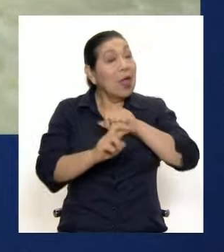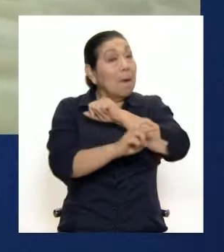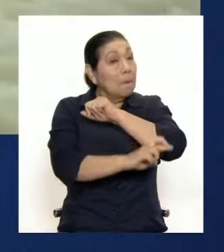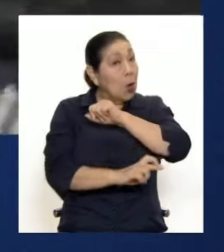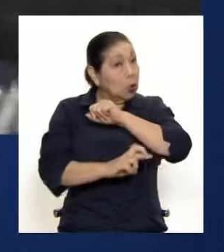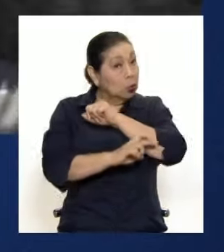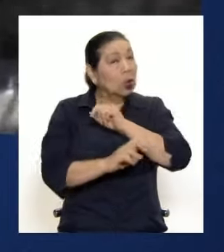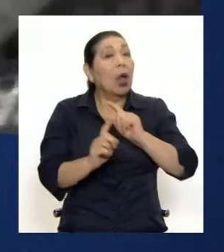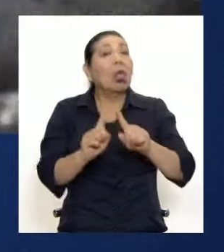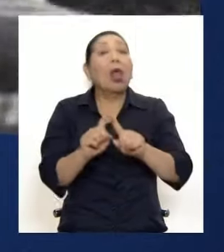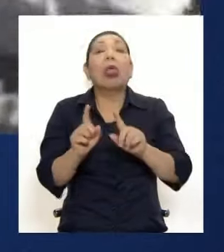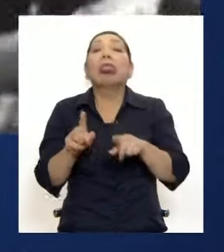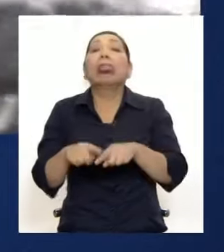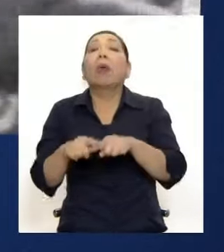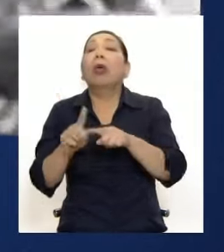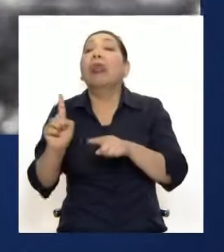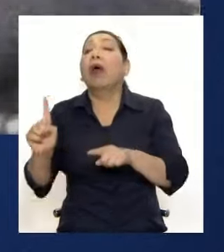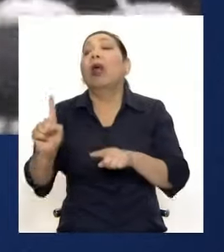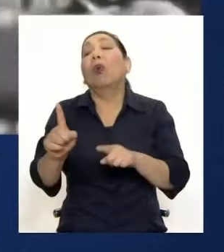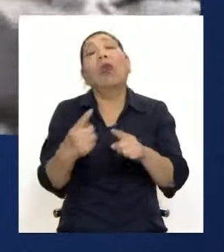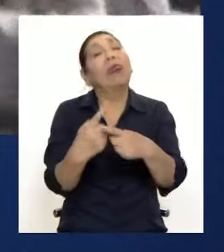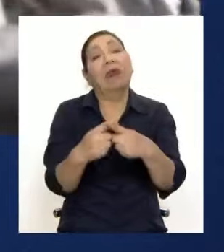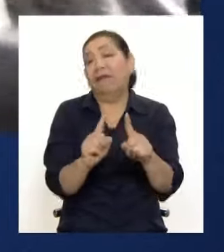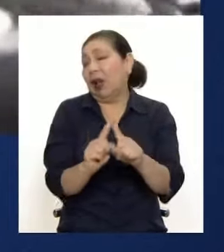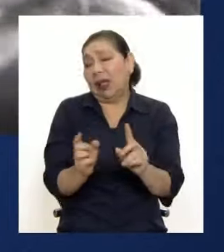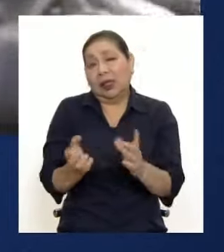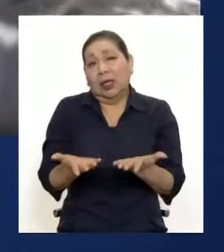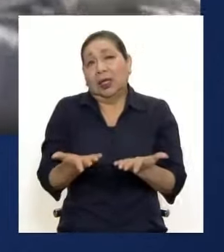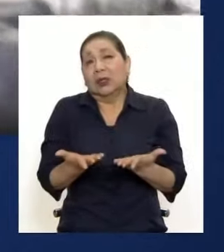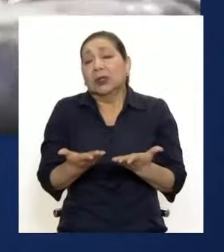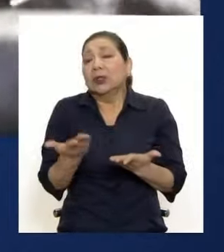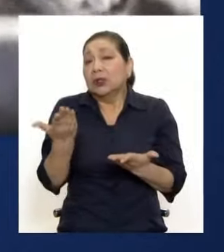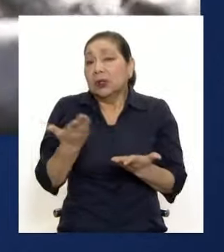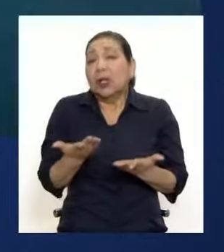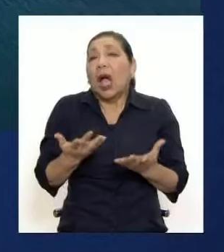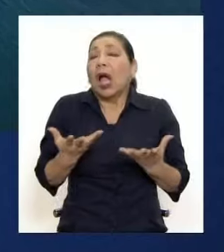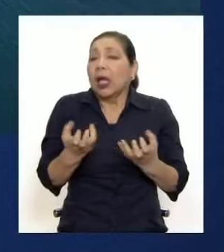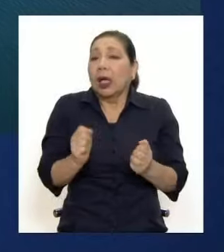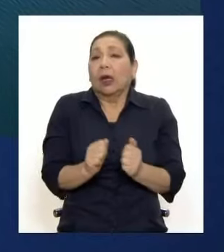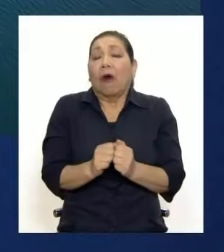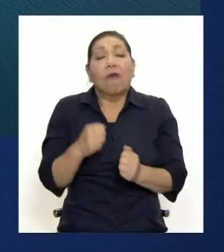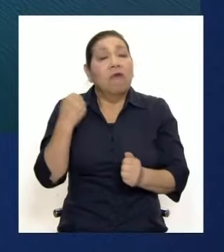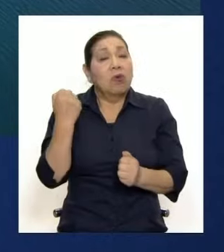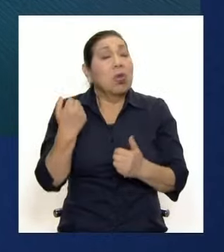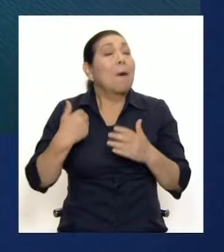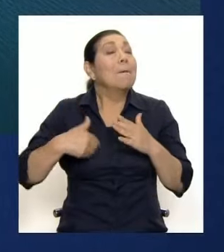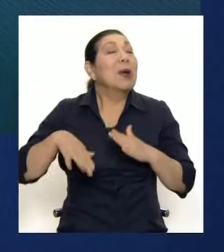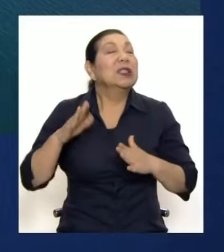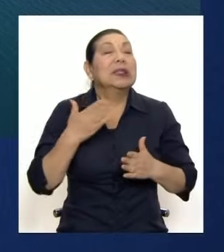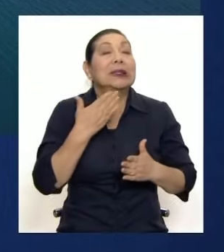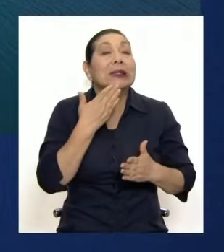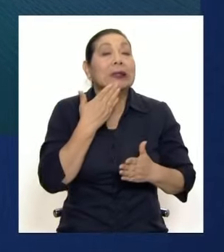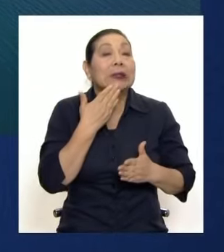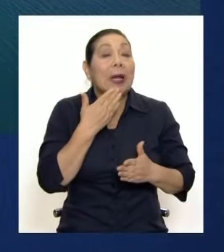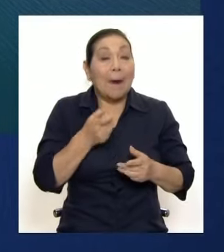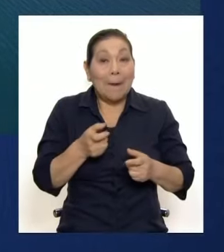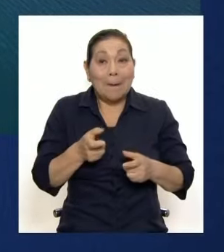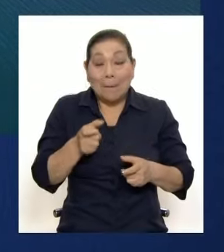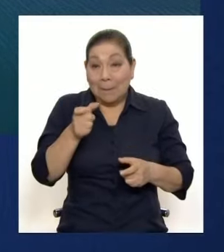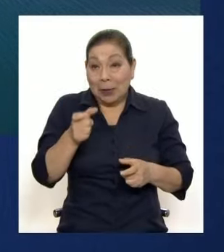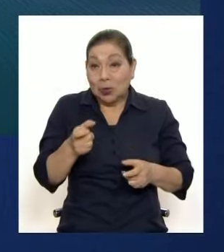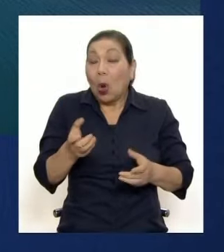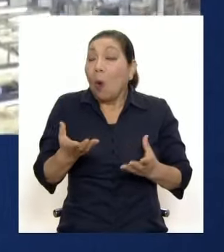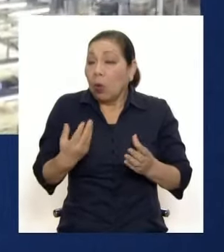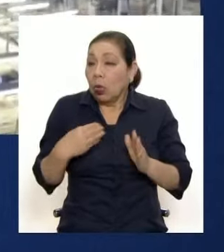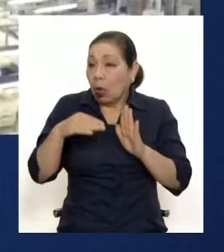exigencias sanitarias específicas eh la autoridad sanitaria trabaja fuertemente para que nuestros productores